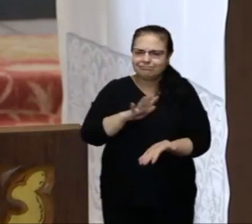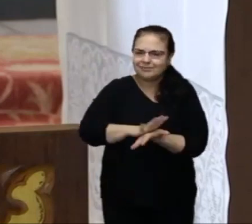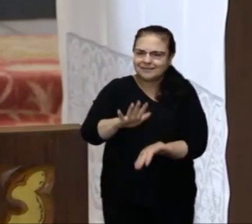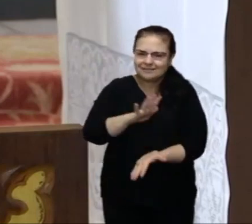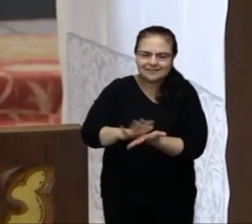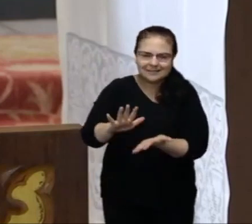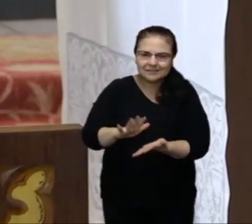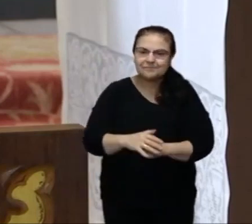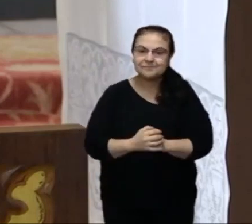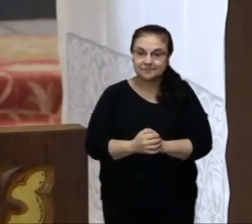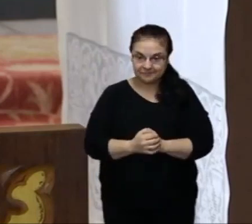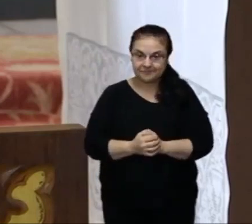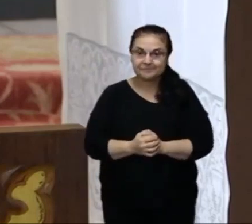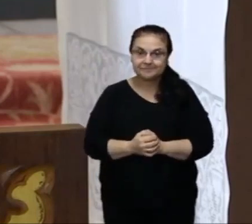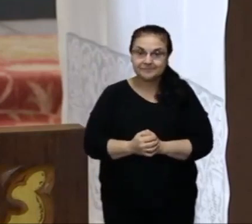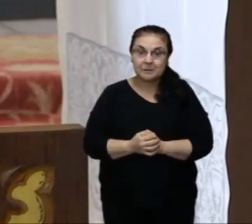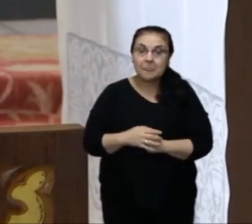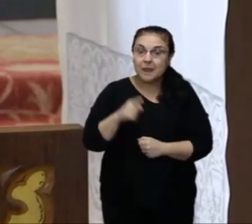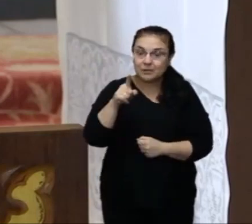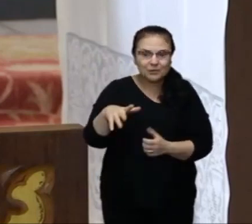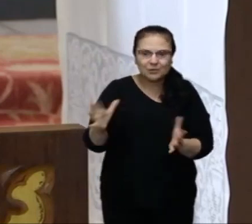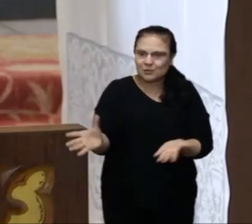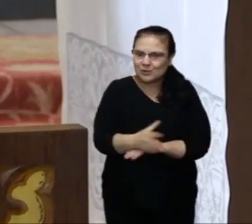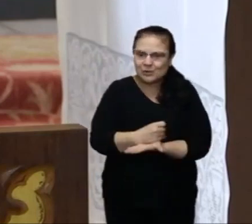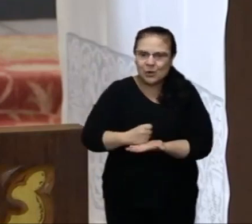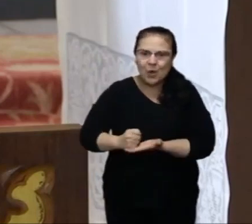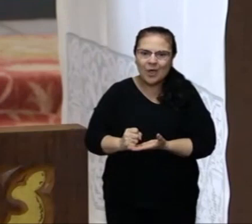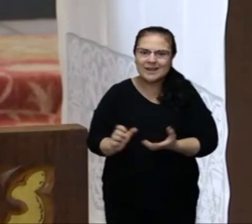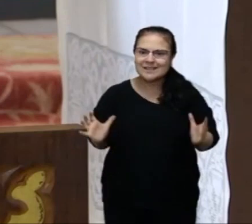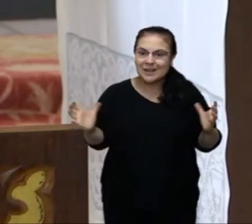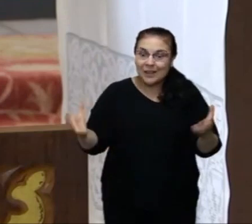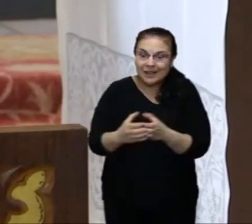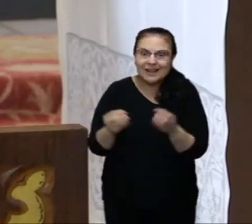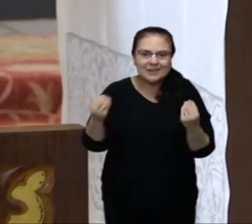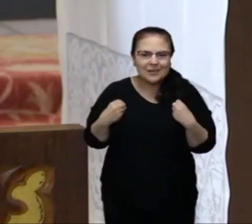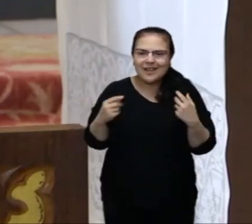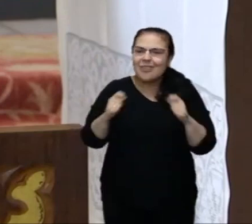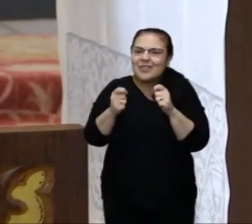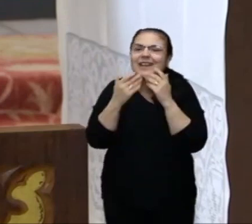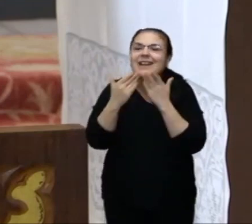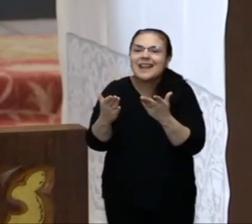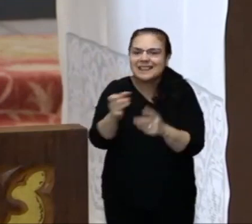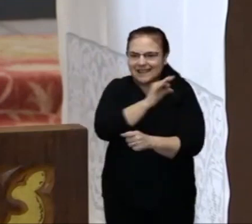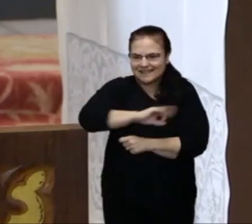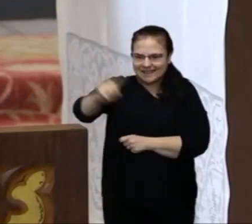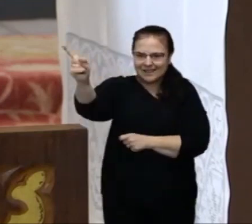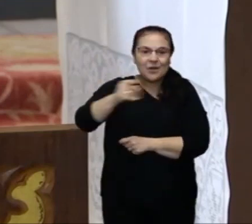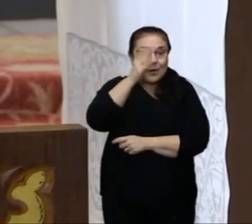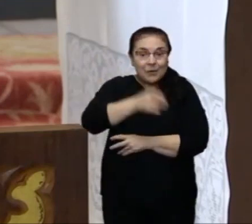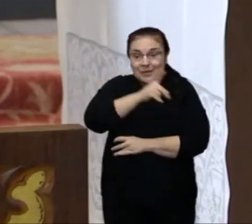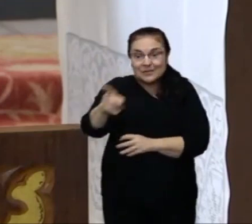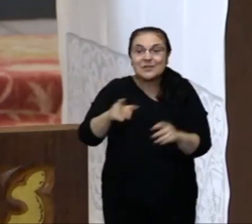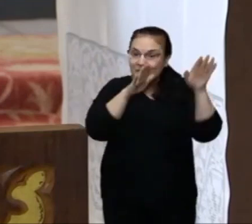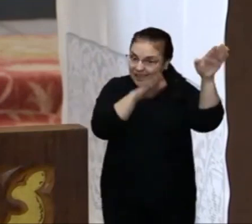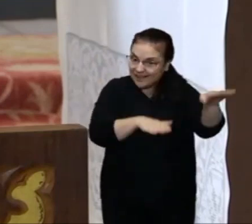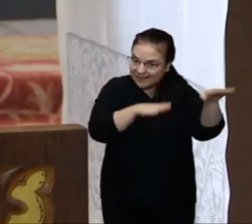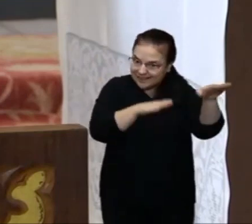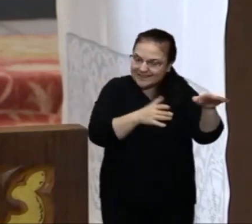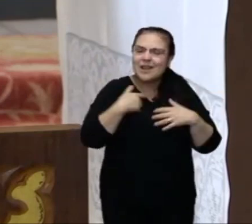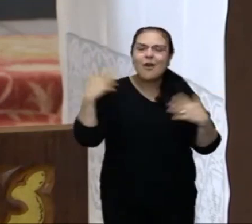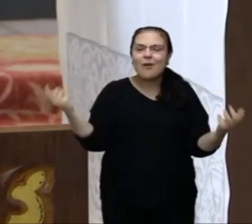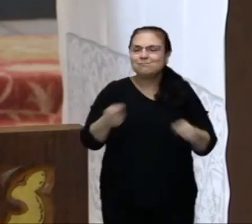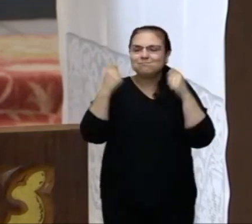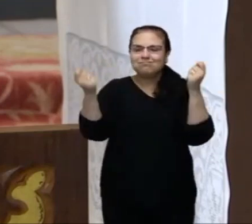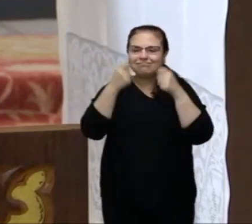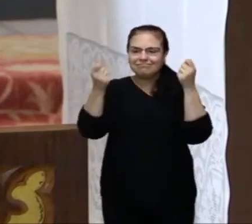piedad. Que todas tus criaturas te den gracias, Señor, que te bendigan tus fieles, que